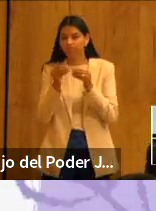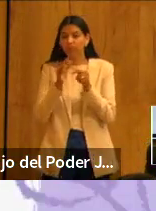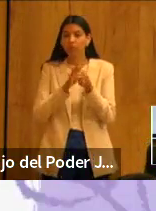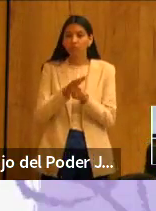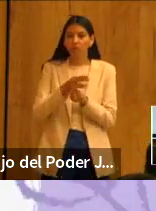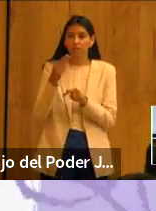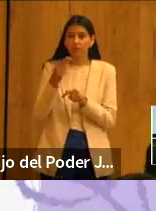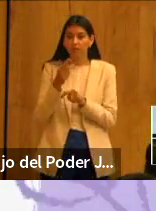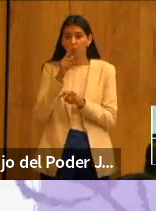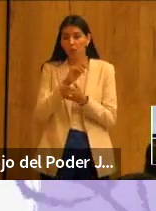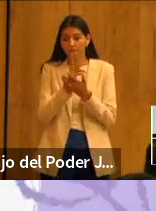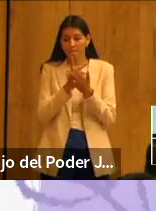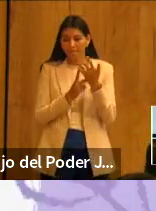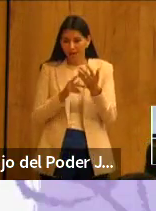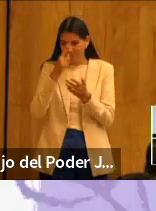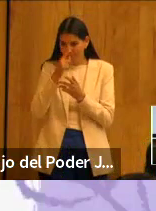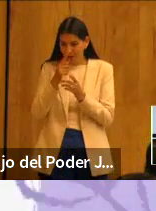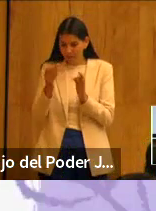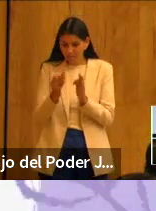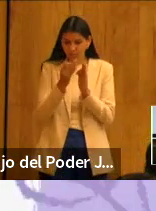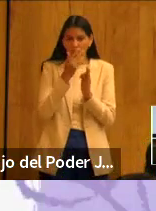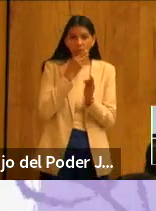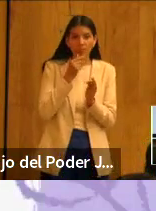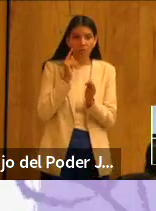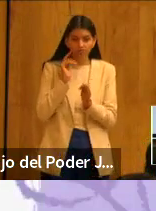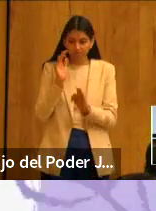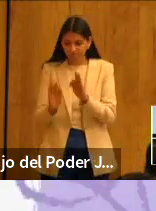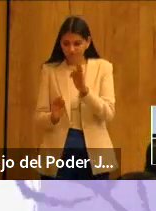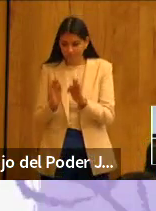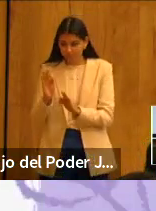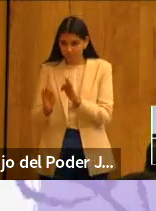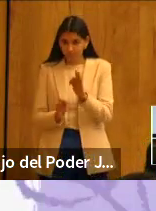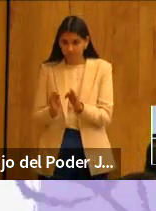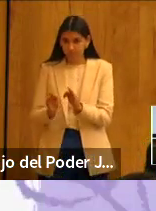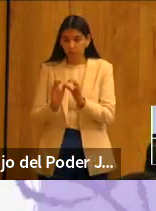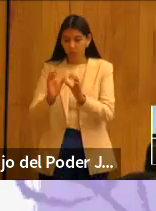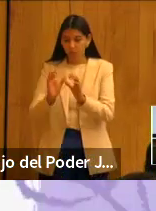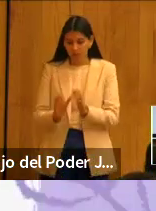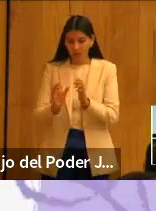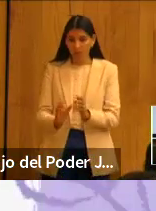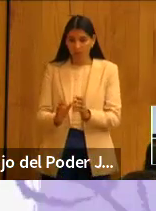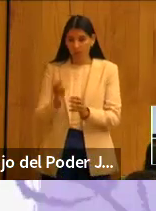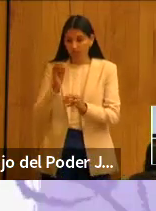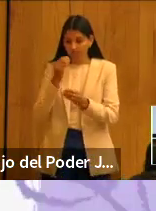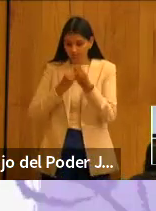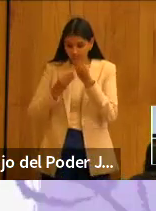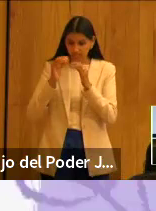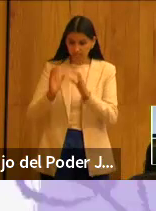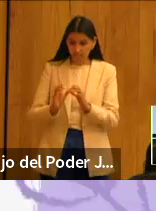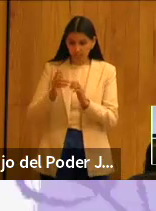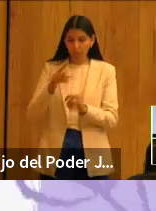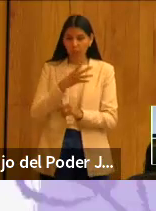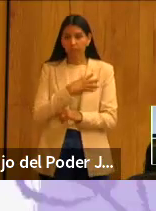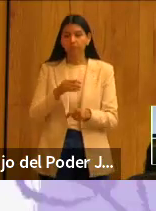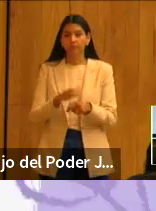algún plan de parentalidad donde ambos sigan involucrados con la crianza de actividades cotidianas de sus hijos. Porque